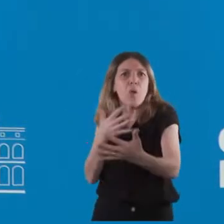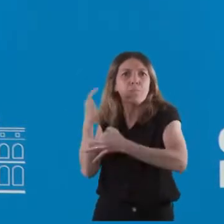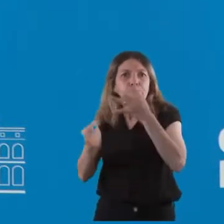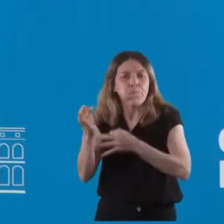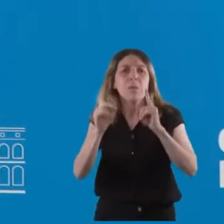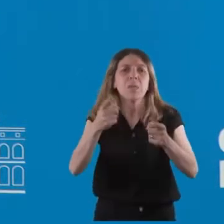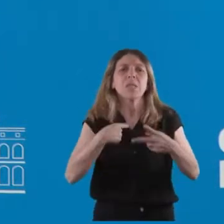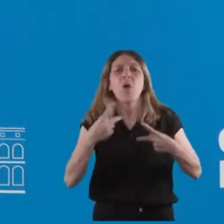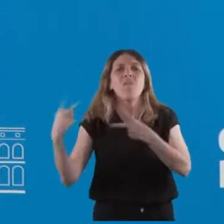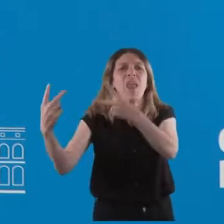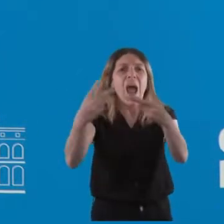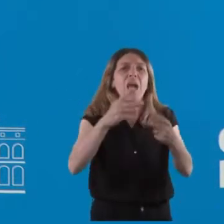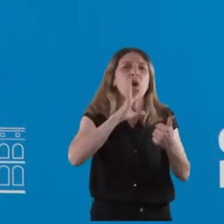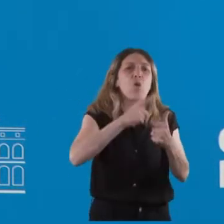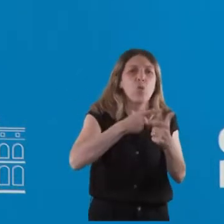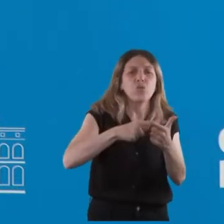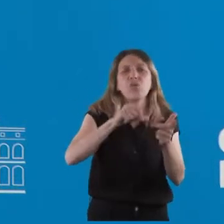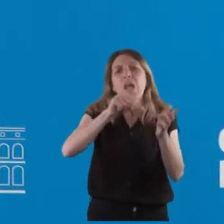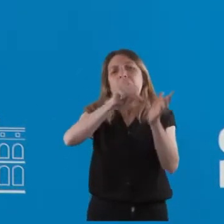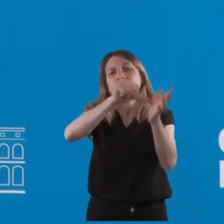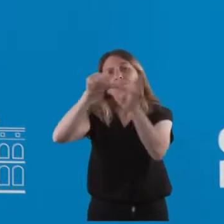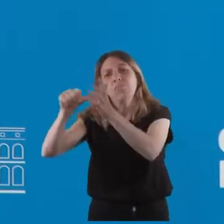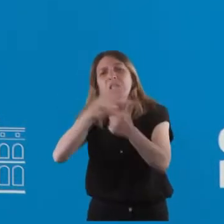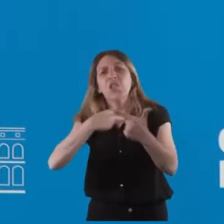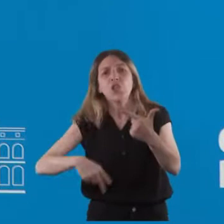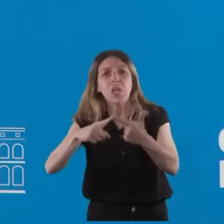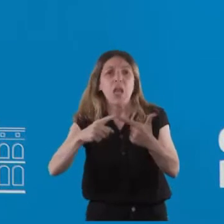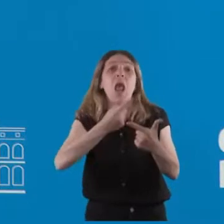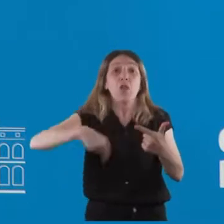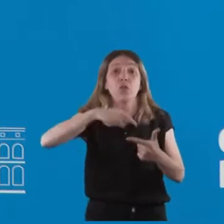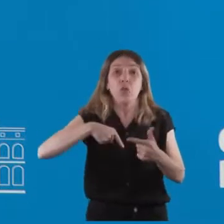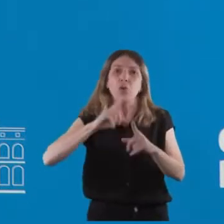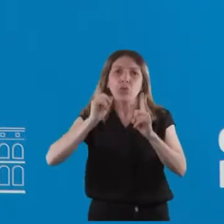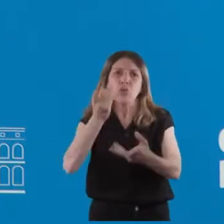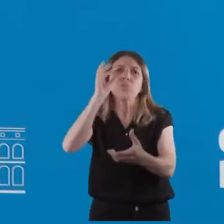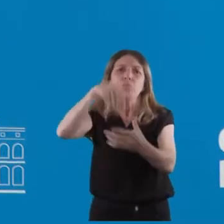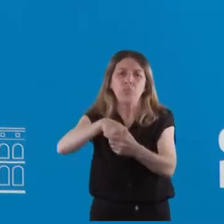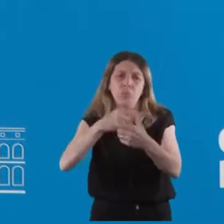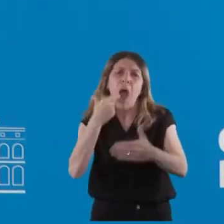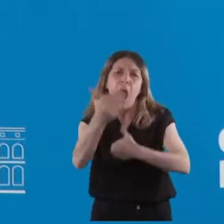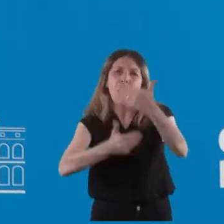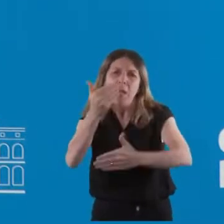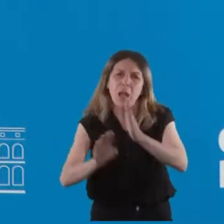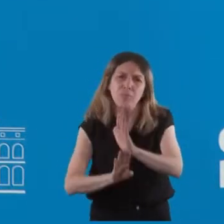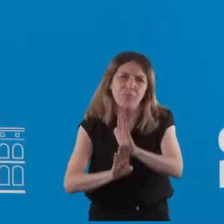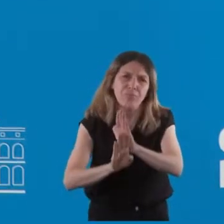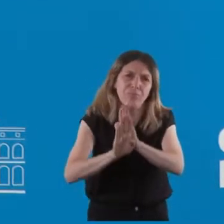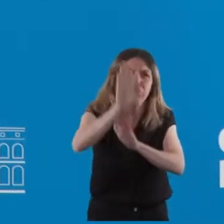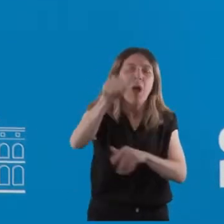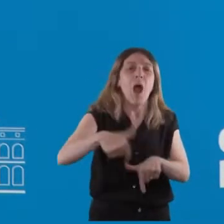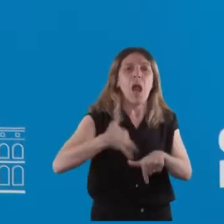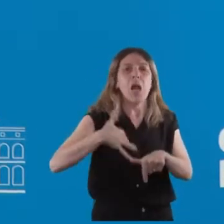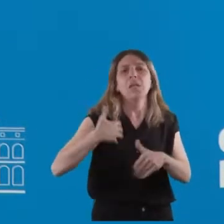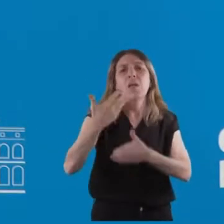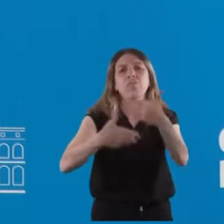y esto que ha sucedido tanto en rusia como en china nos sigue poniendo en la senda del crecimiento que argentina está llevando adelante